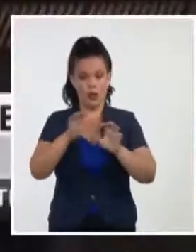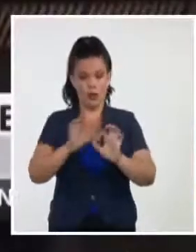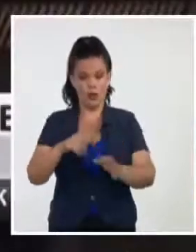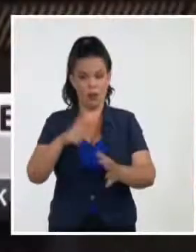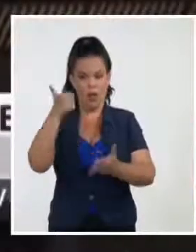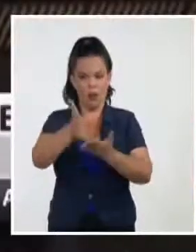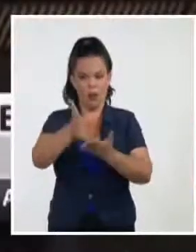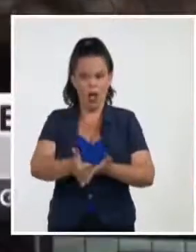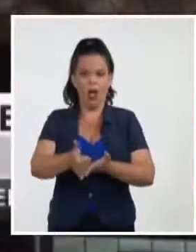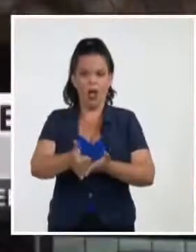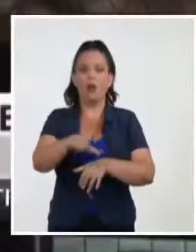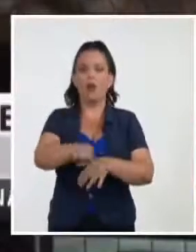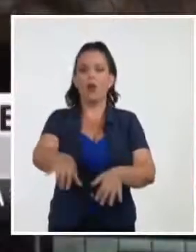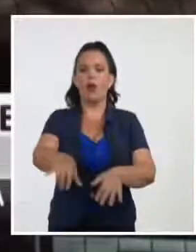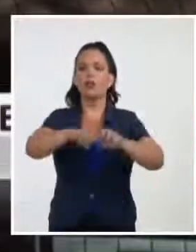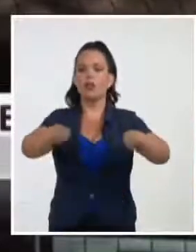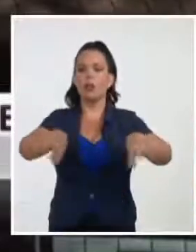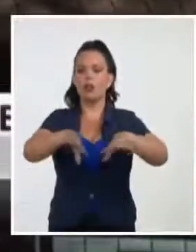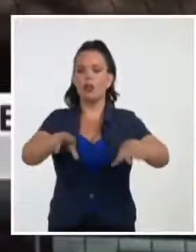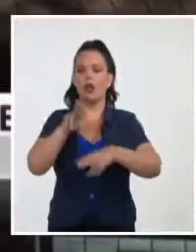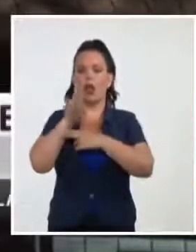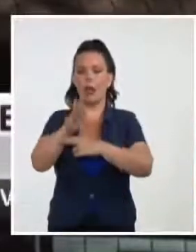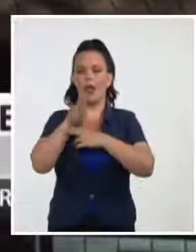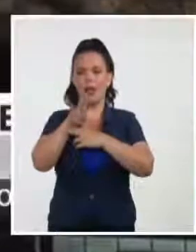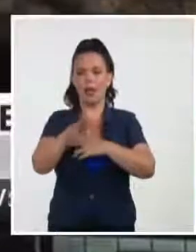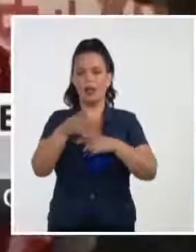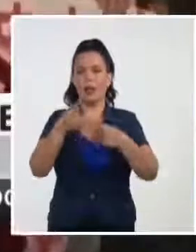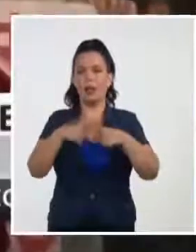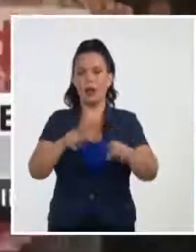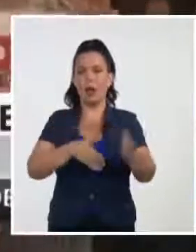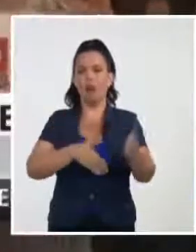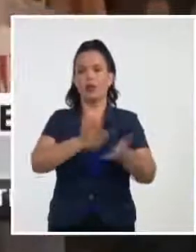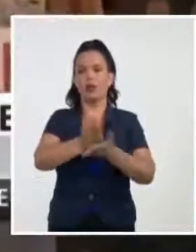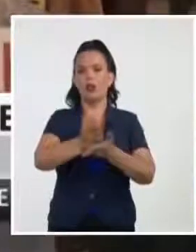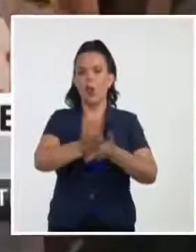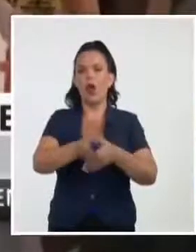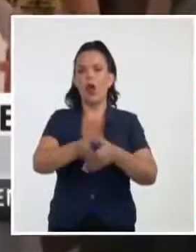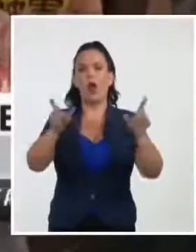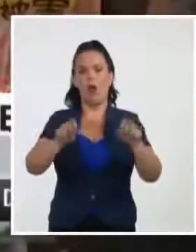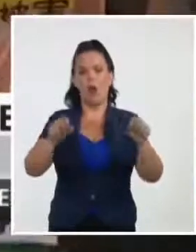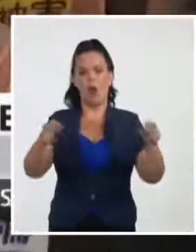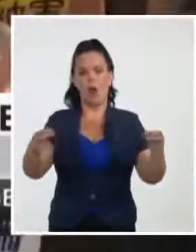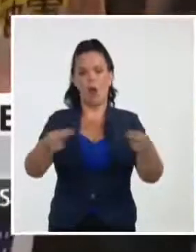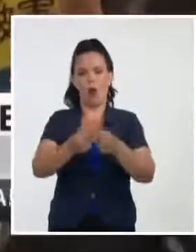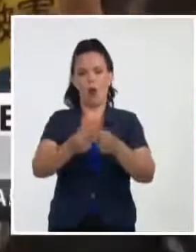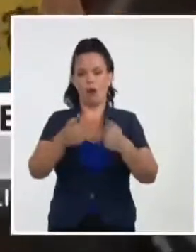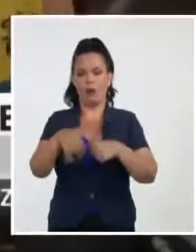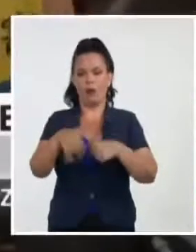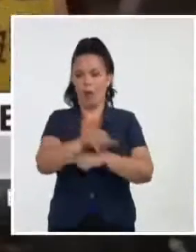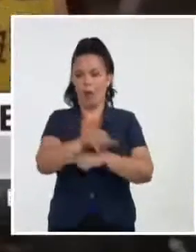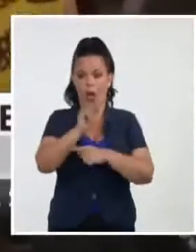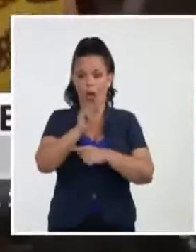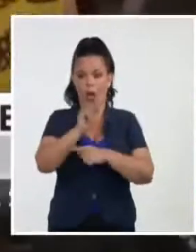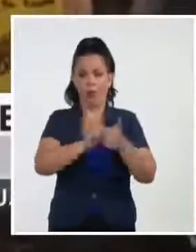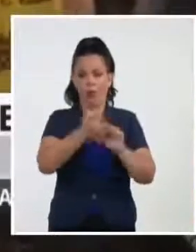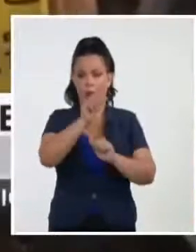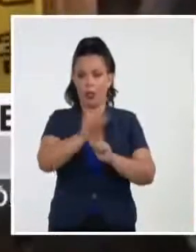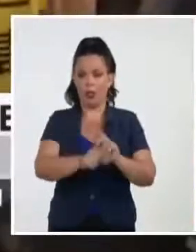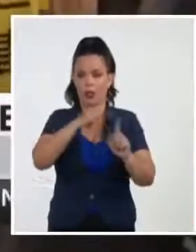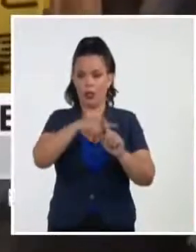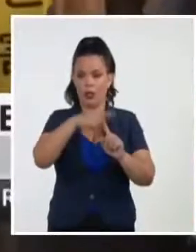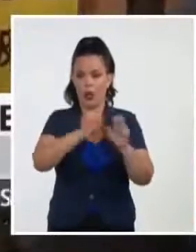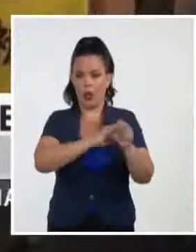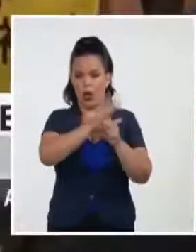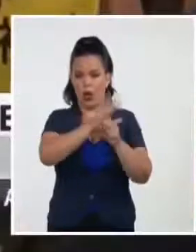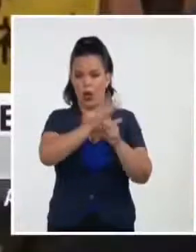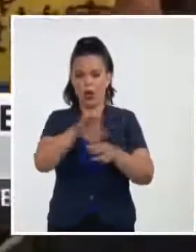de emergencia que estará vigente durante todos los Juegos. De hecho, los casos positivos de coronavirus entre los atletas y el personal van en aumento.